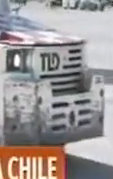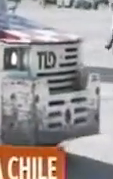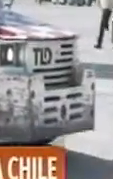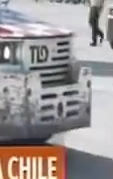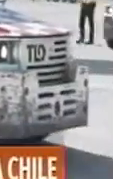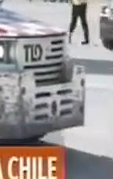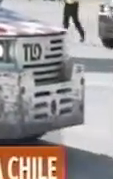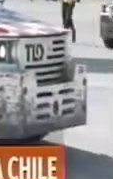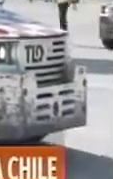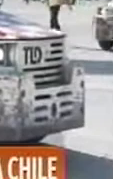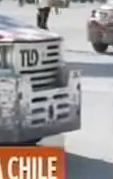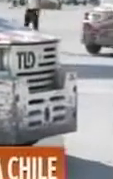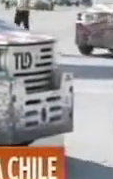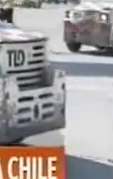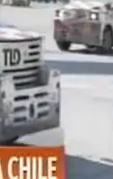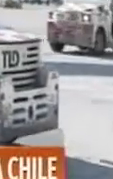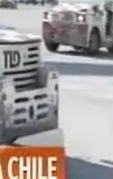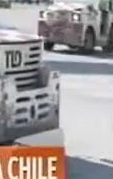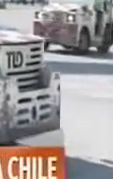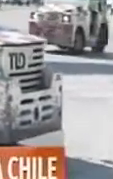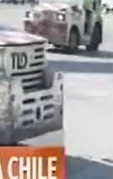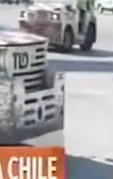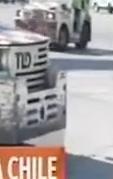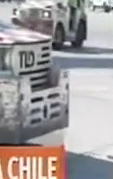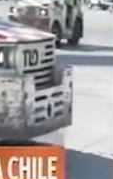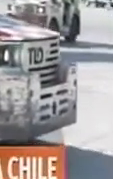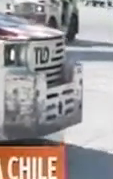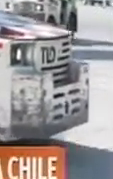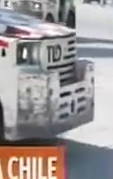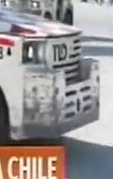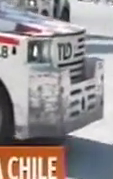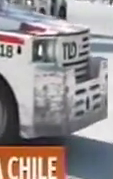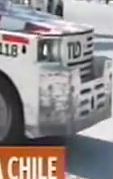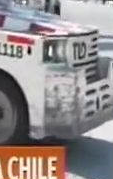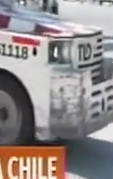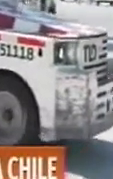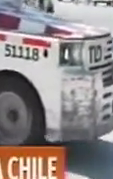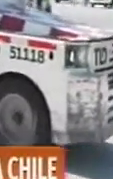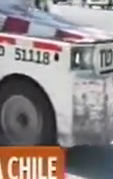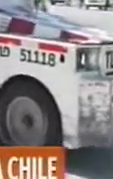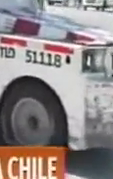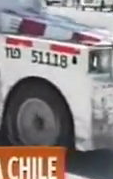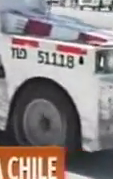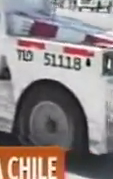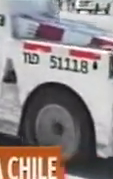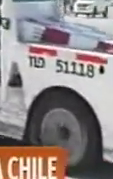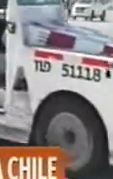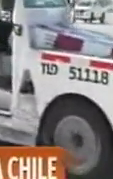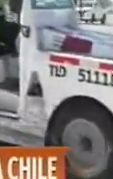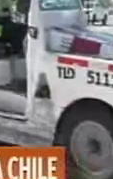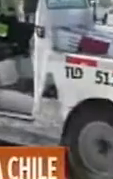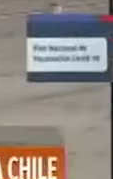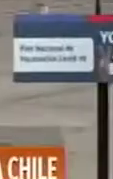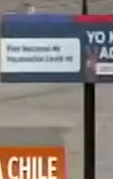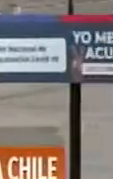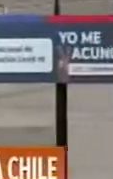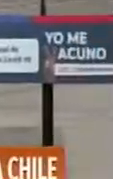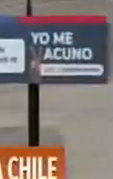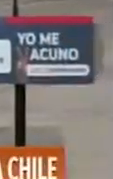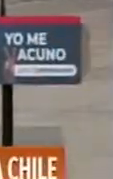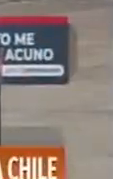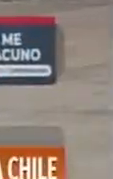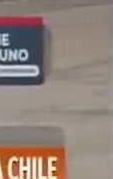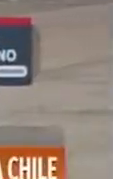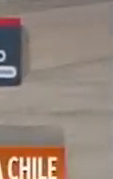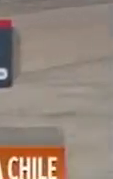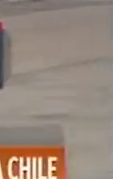distribuir para un universo de 2 millones de personas o bien se va a abarcar a 4 millones? Son detalles que iremos conociendo ya durante los